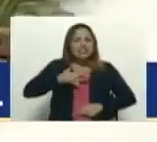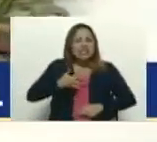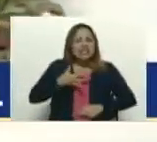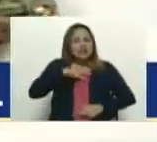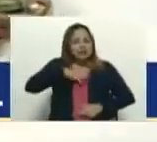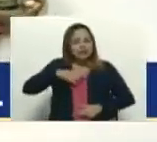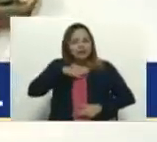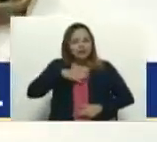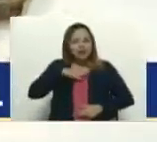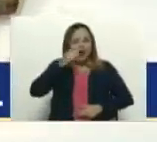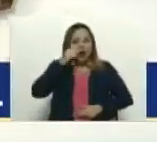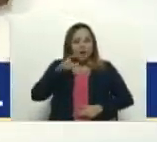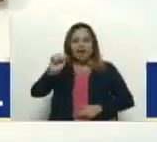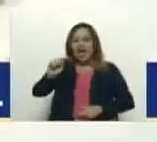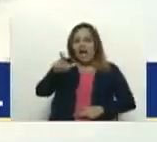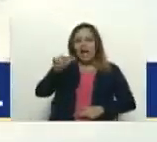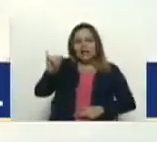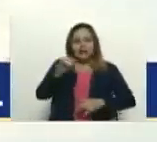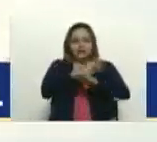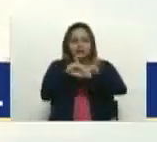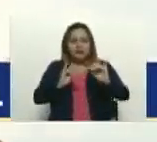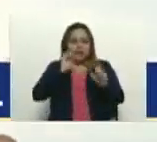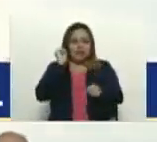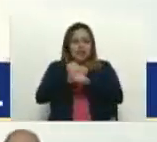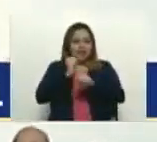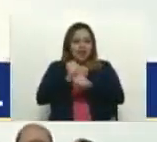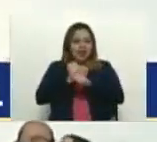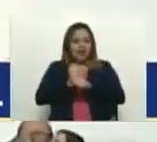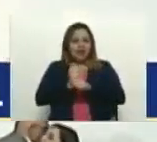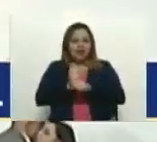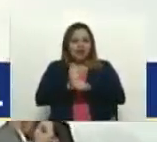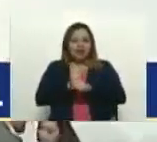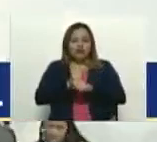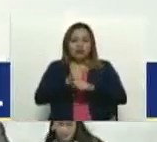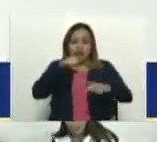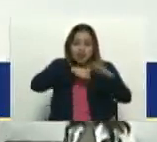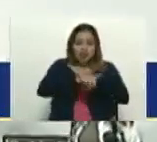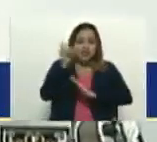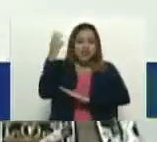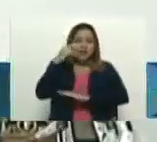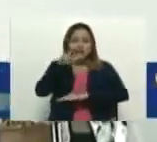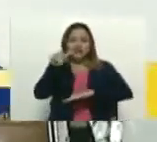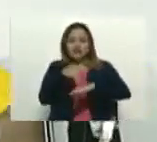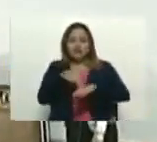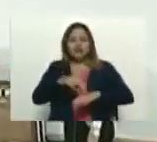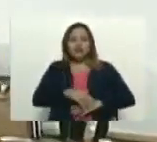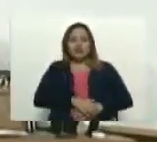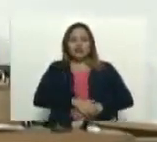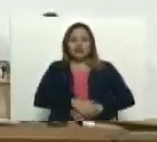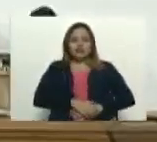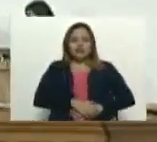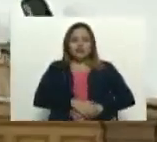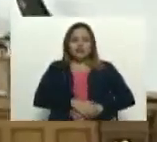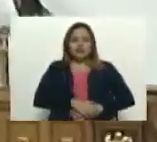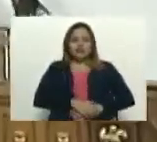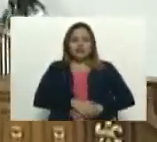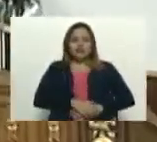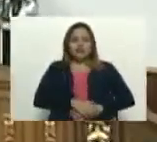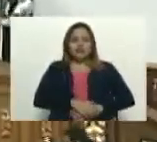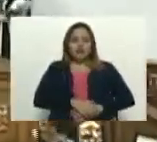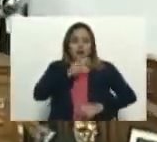merecido al cantor del pueblo Alí Primera, culmina esta sesión ordinaria dentro del hemiciclo de sesiones de la Asamblea Nacional. Con las